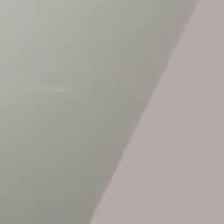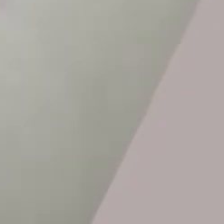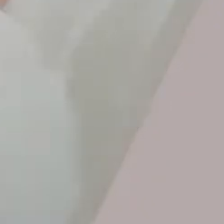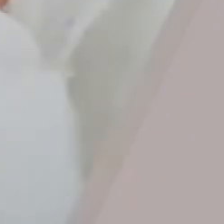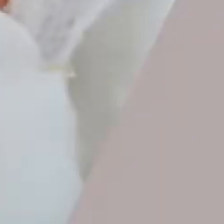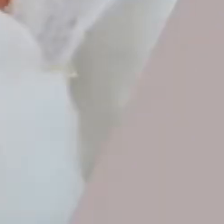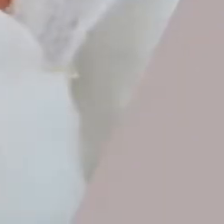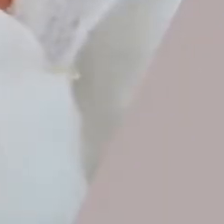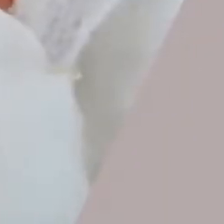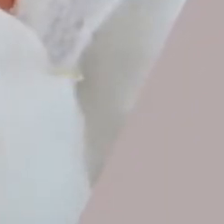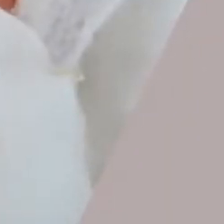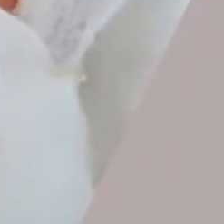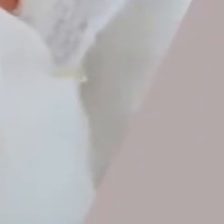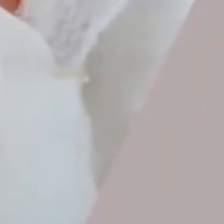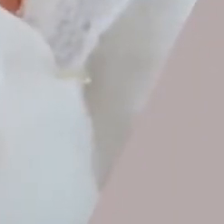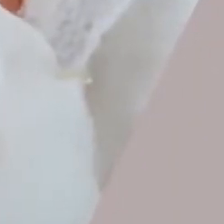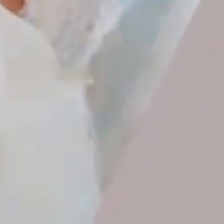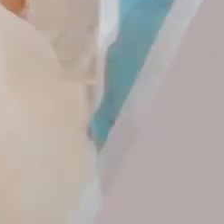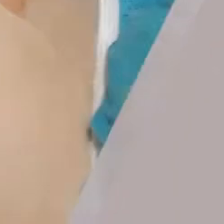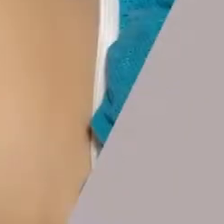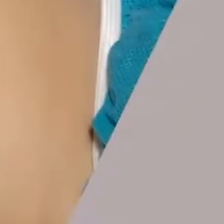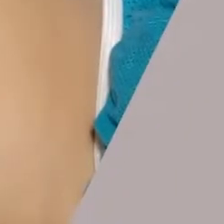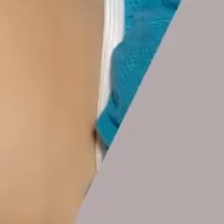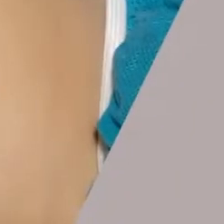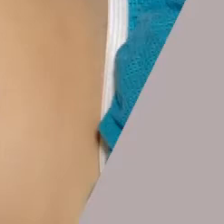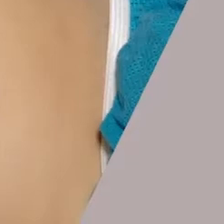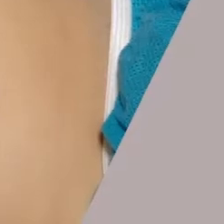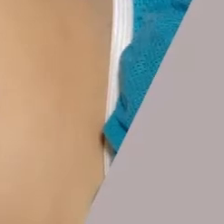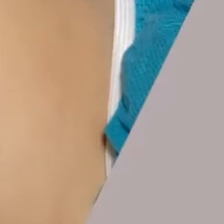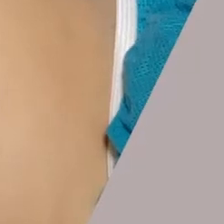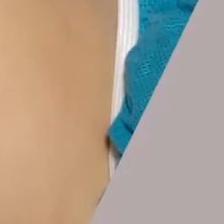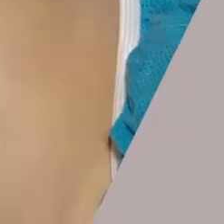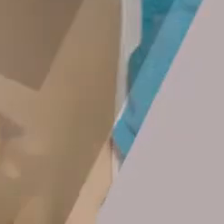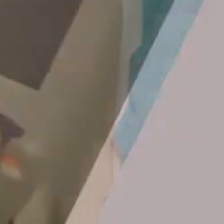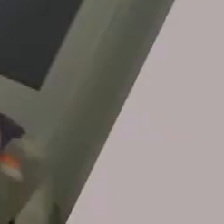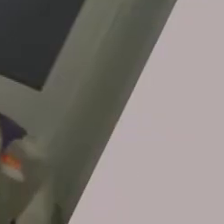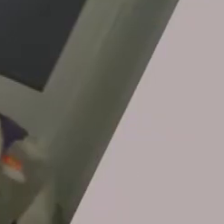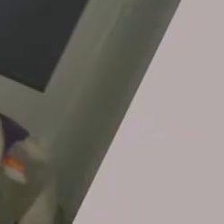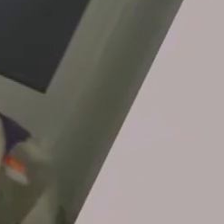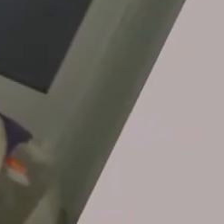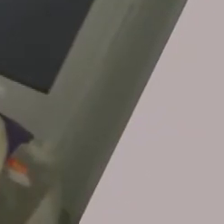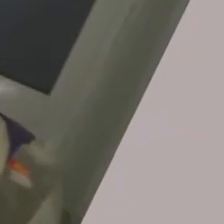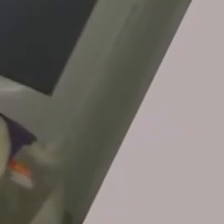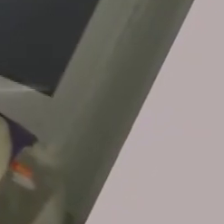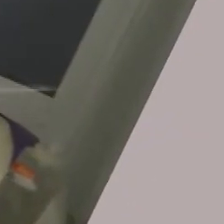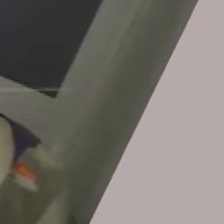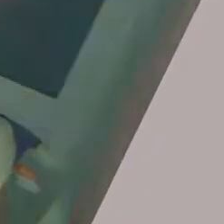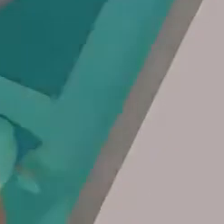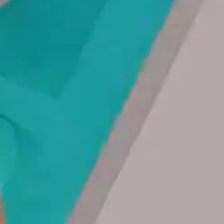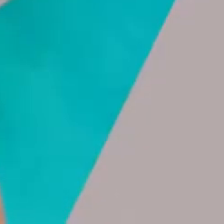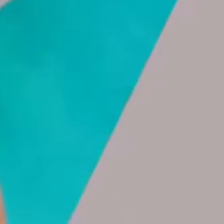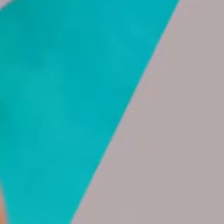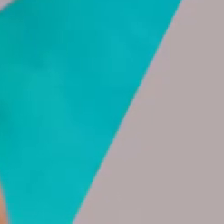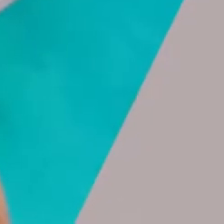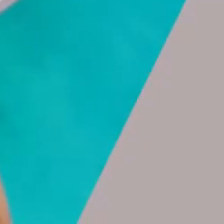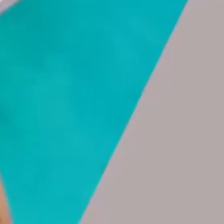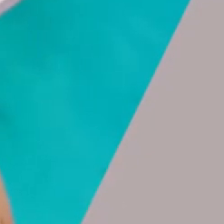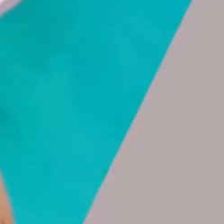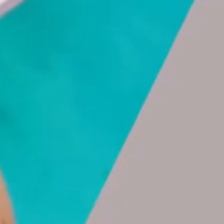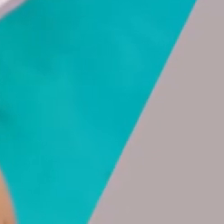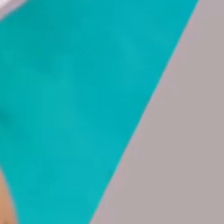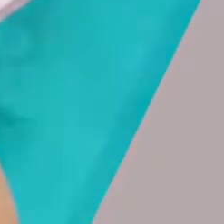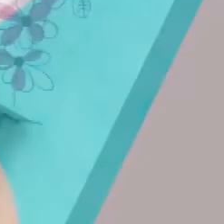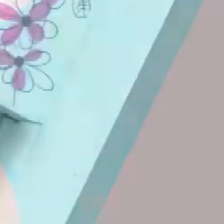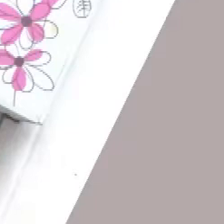Somos especialistas en pestañas pelo a pelo. Ubícanos en la calle 49A, número 1129 del Barrio